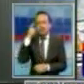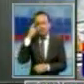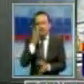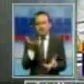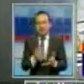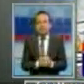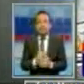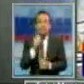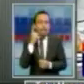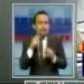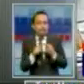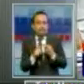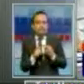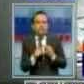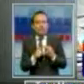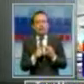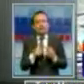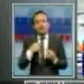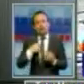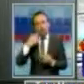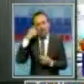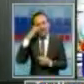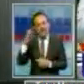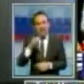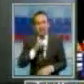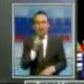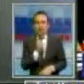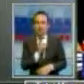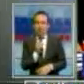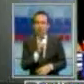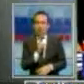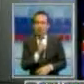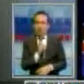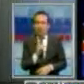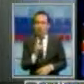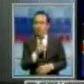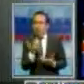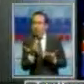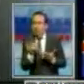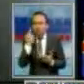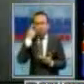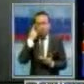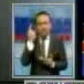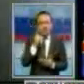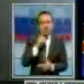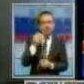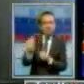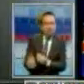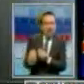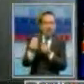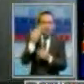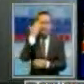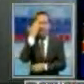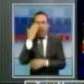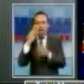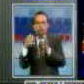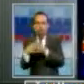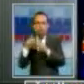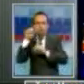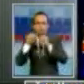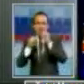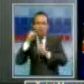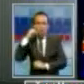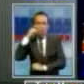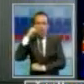allá? Primero. Ignacio Walker, yo creo que no debiera primero ser tema. Si es bueno o malo que esté el Partido Comunista. El Partido Comunista es un